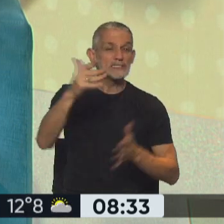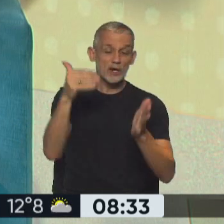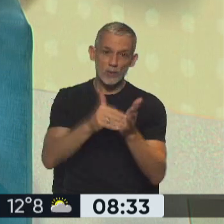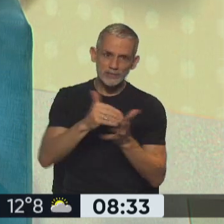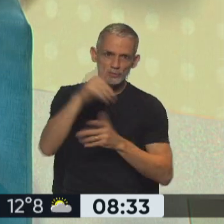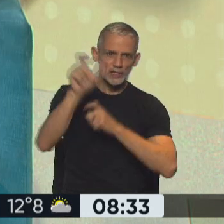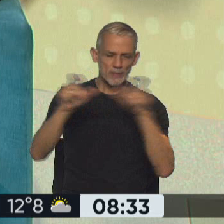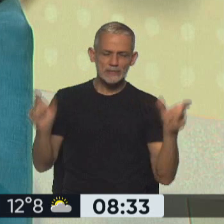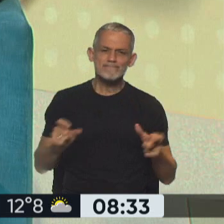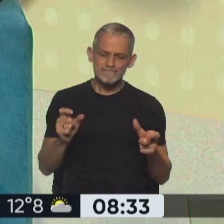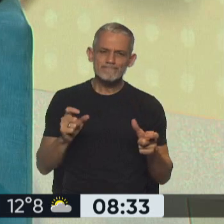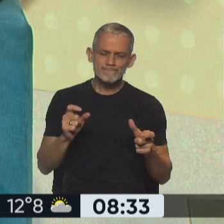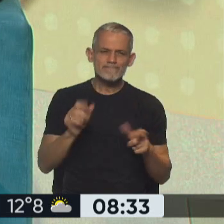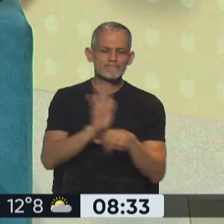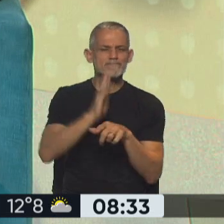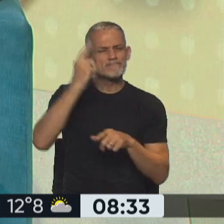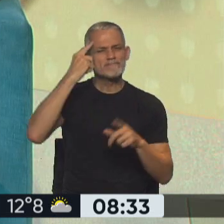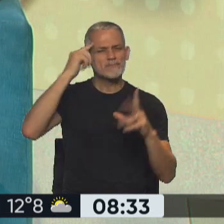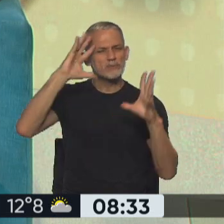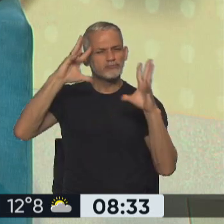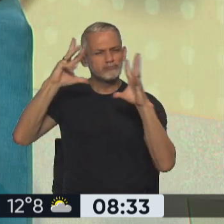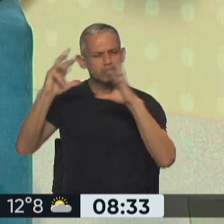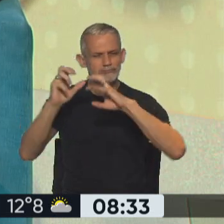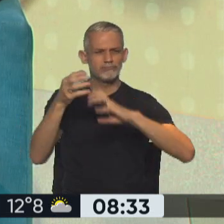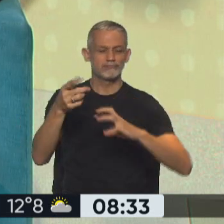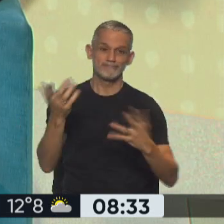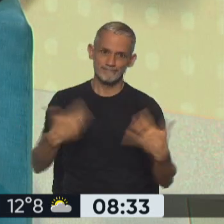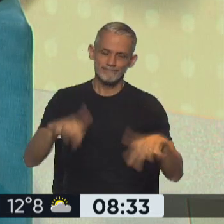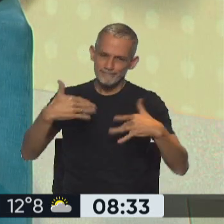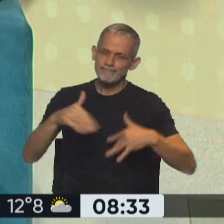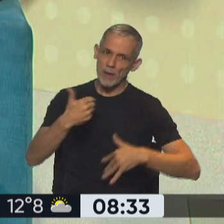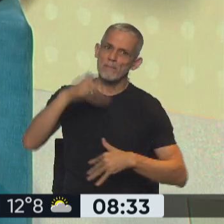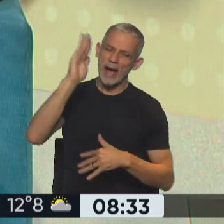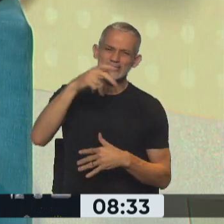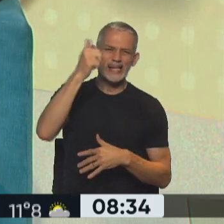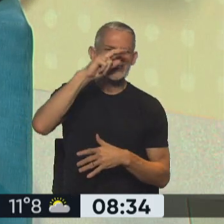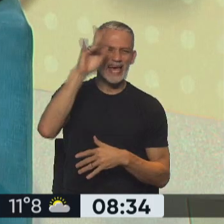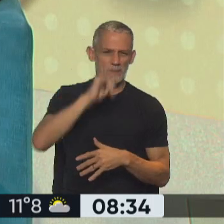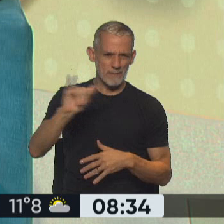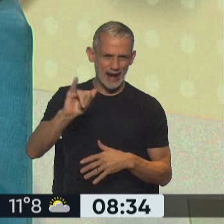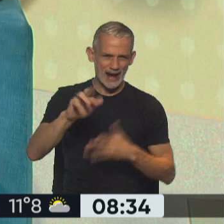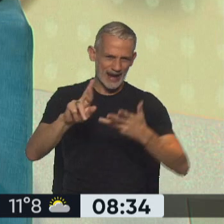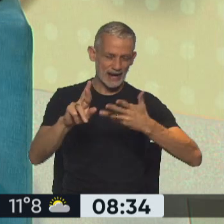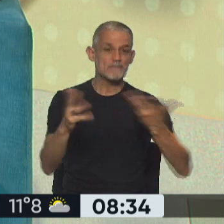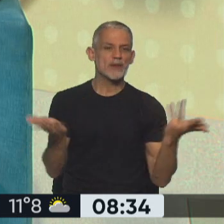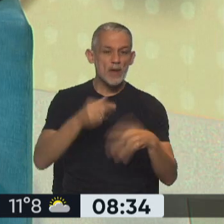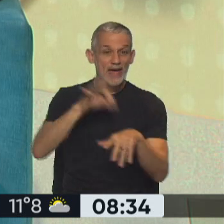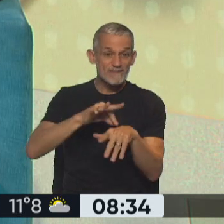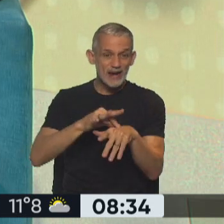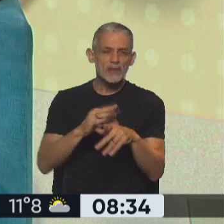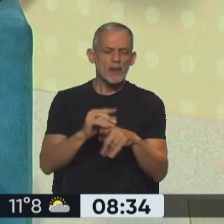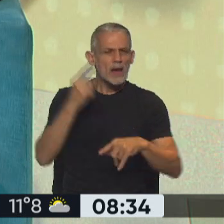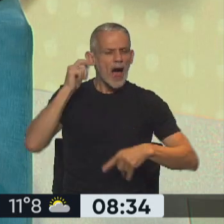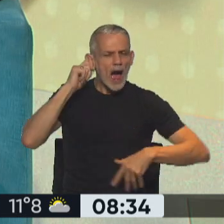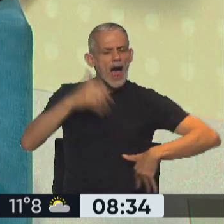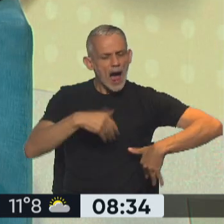padecen esta demencia, una de las más comunes, o por lo menos es a la que más referimos cuando hablamos justamente de esta enfermedad que con el paso